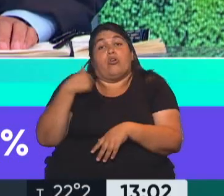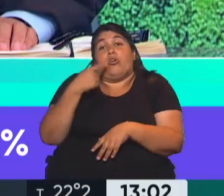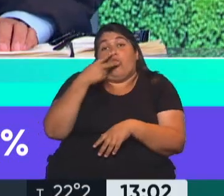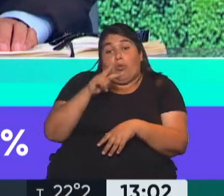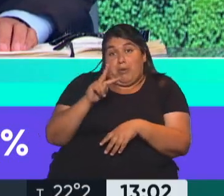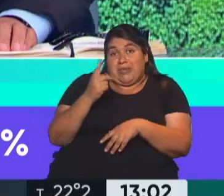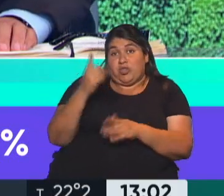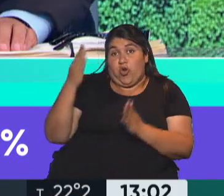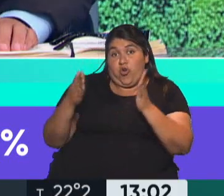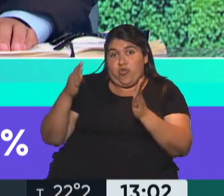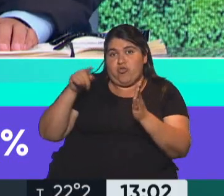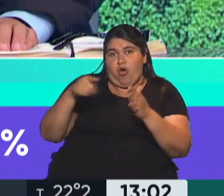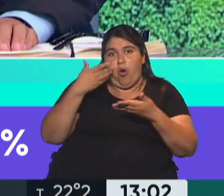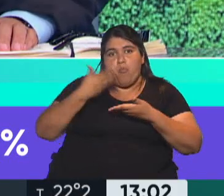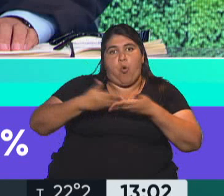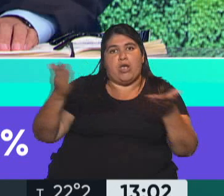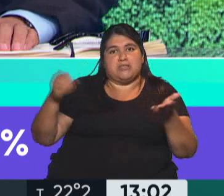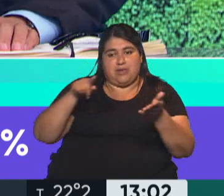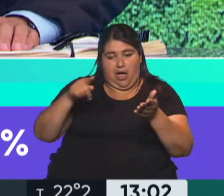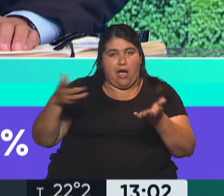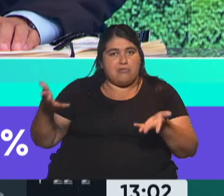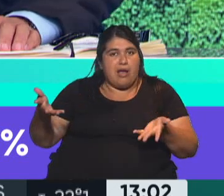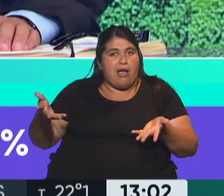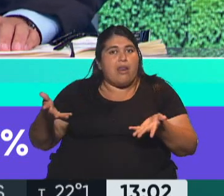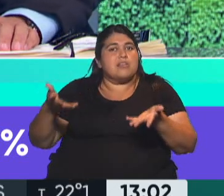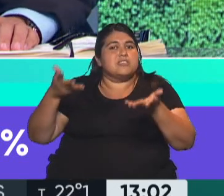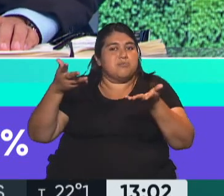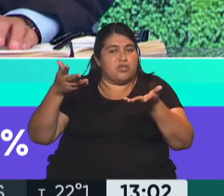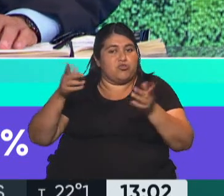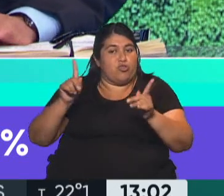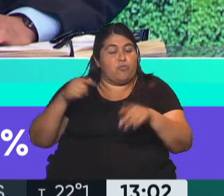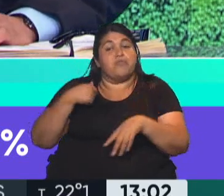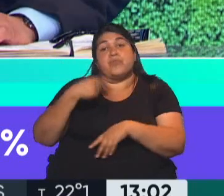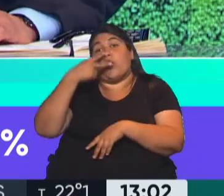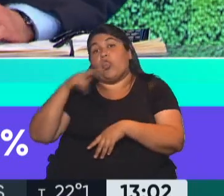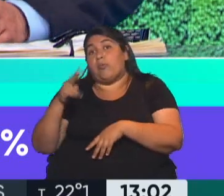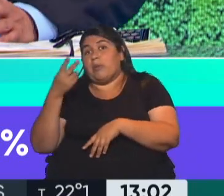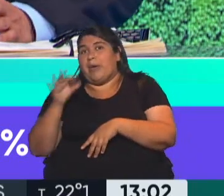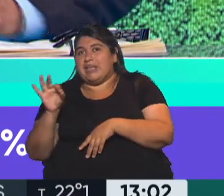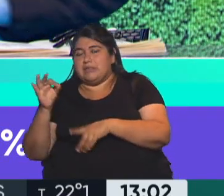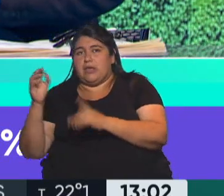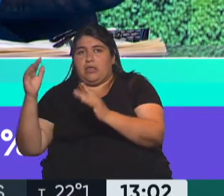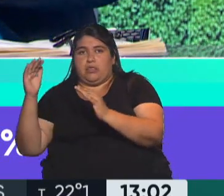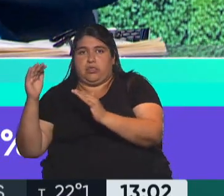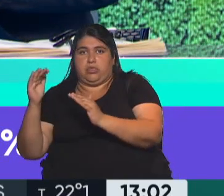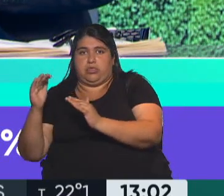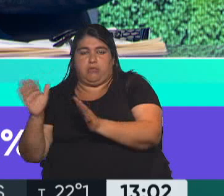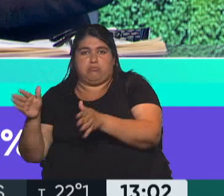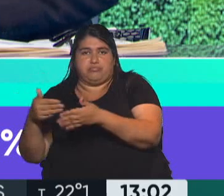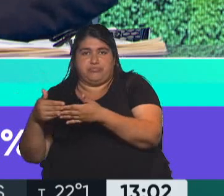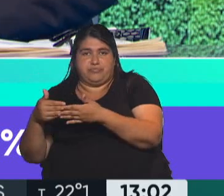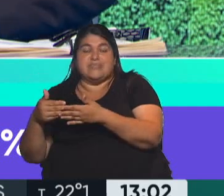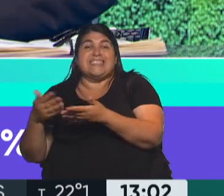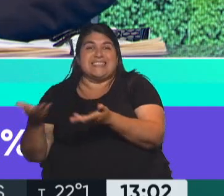una actividad, no sé si plena, pero por lo menos importante, y un año como el 2020 que permanecía cerrado. De